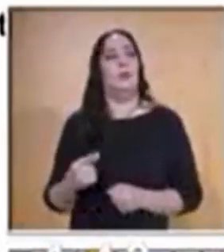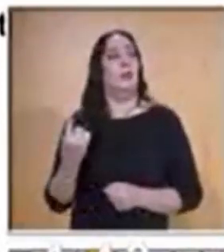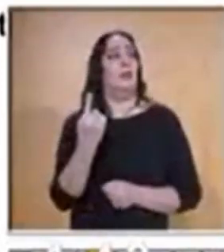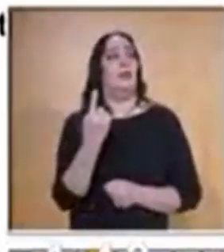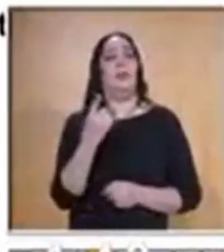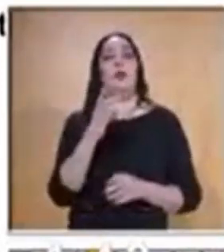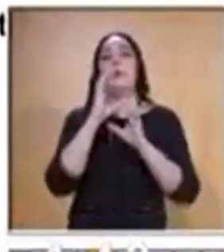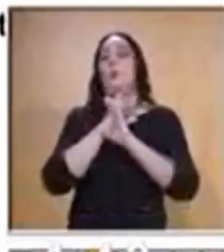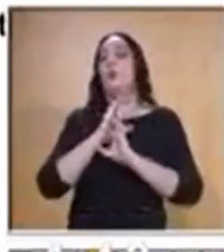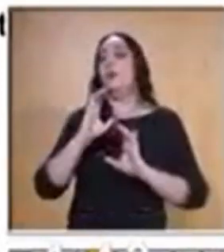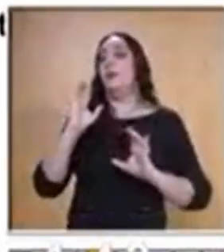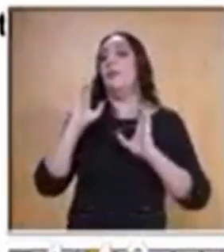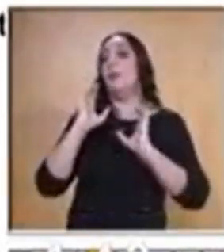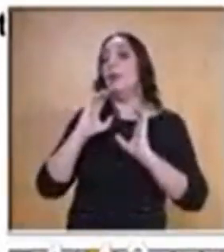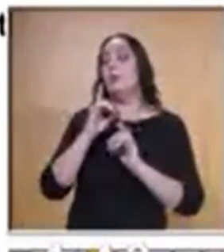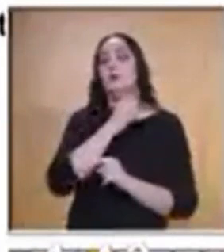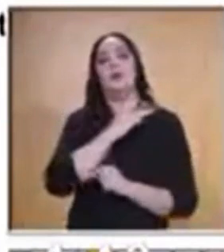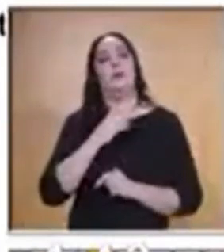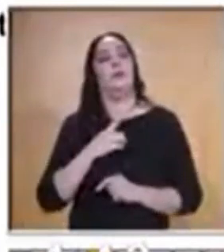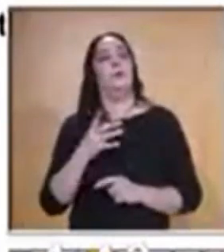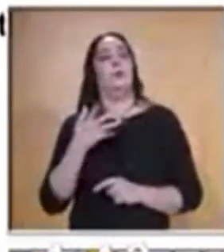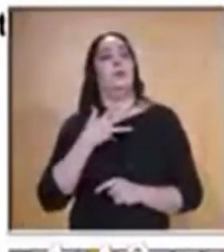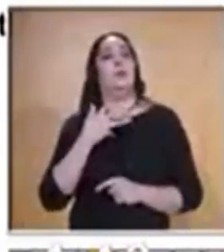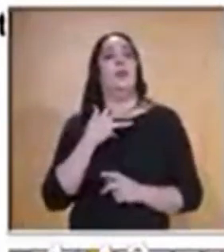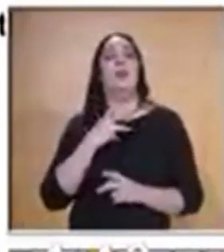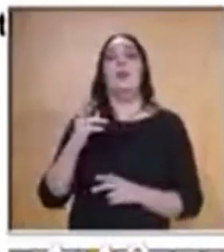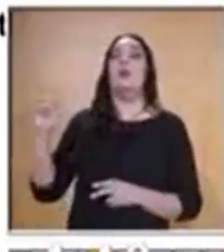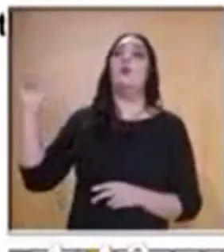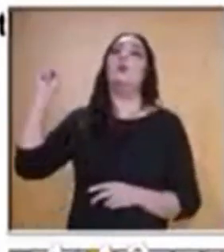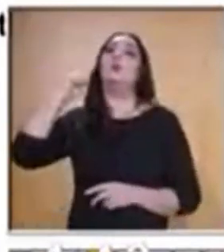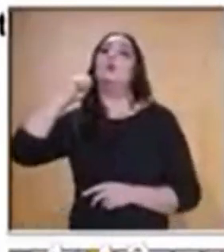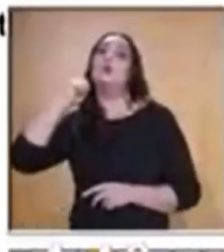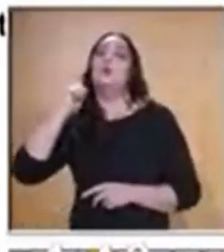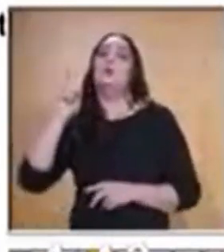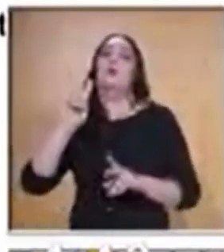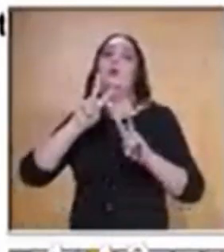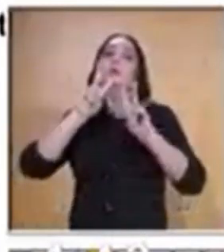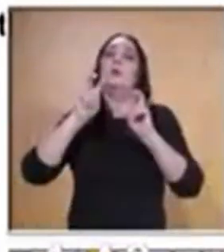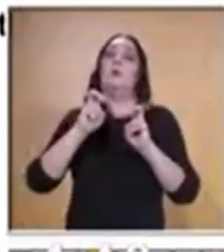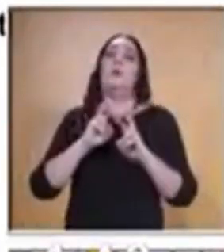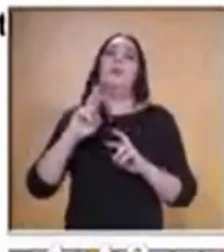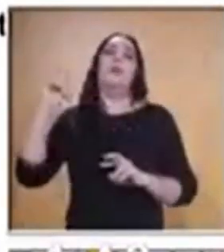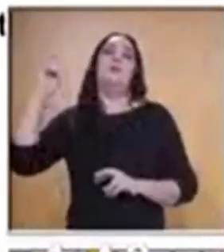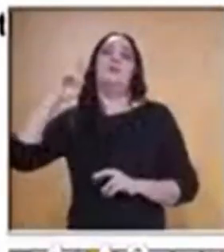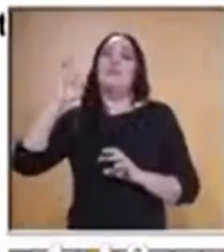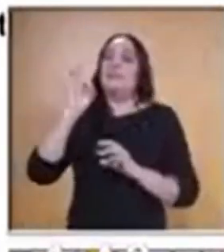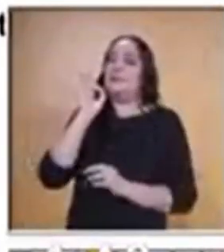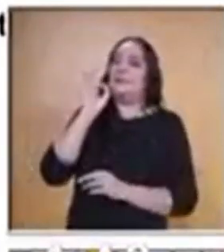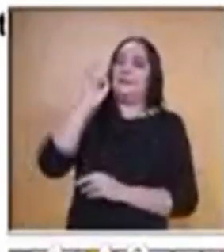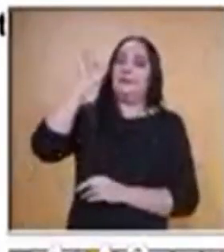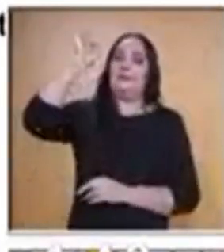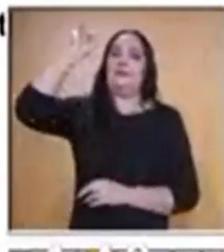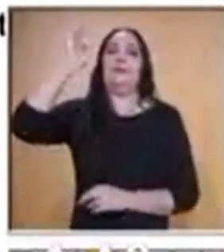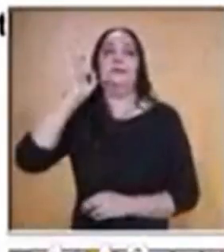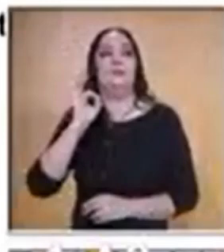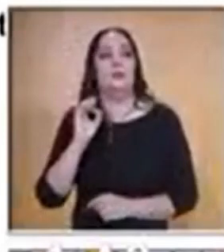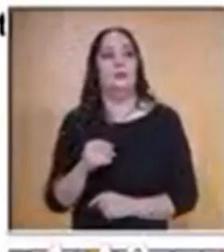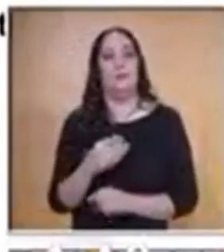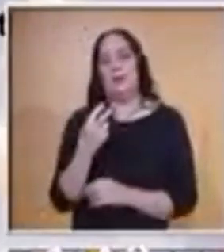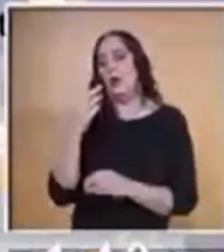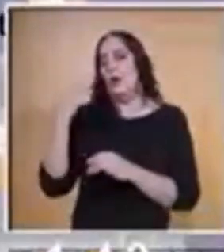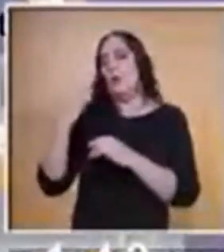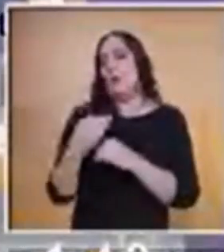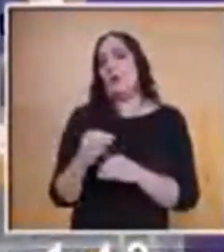con nuestros oídos respecto al sonido alto? Así es. Bueno, volvemos. Y esa pregunta número